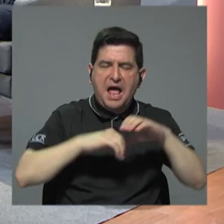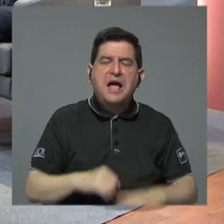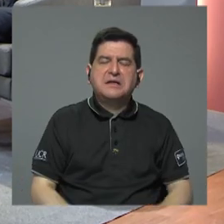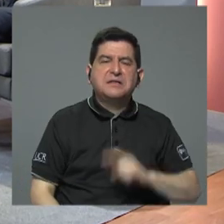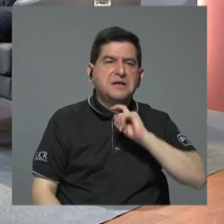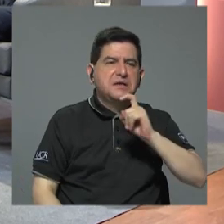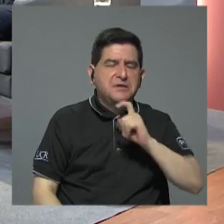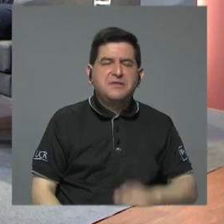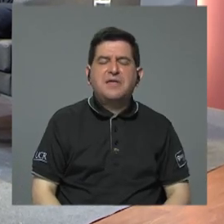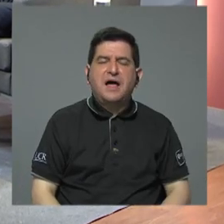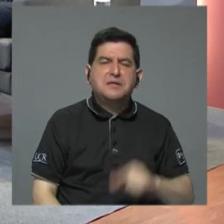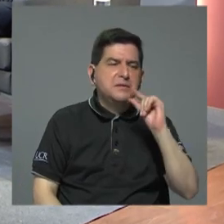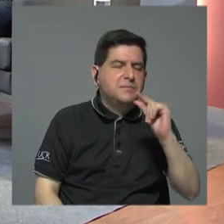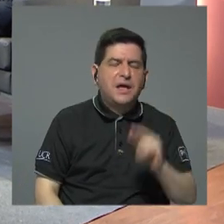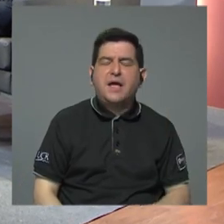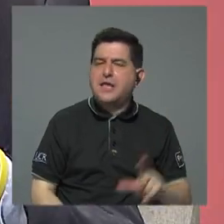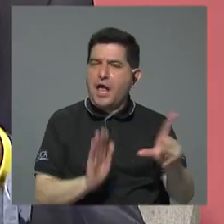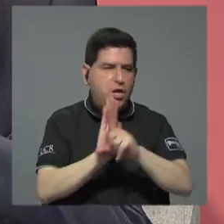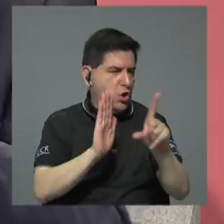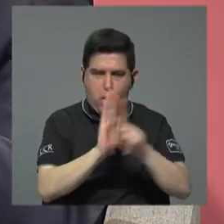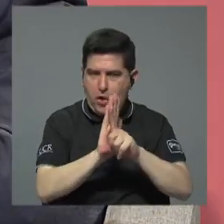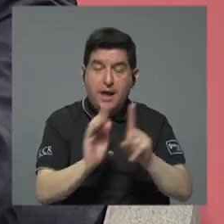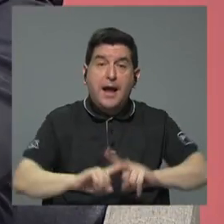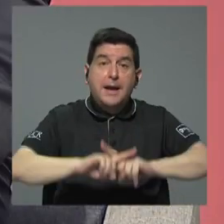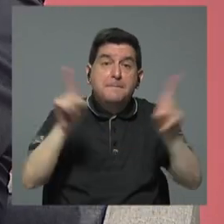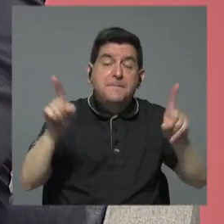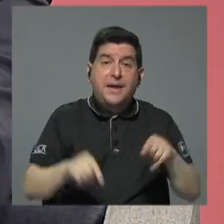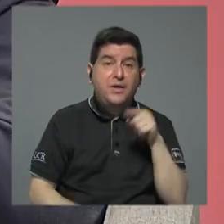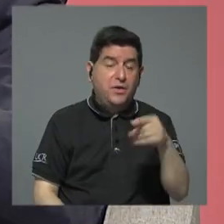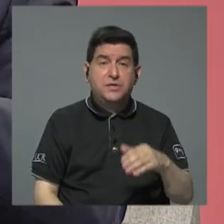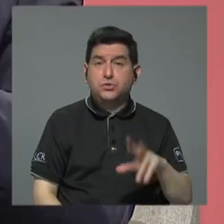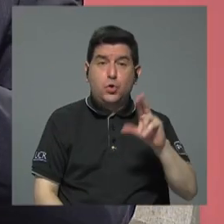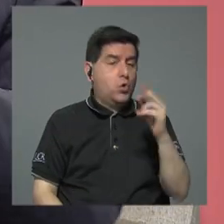minería artesanal ilegal, pero eso no es